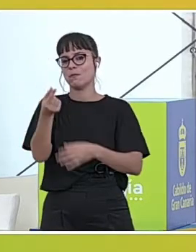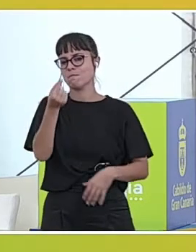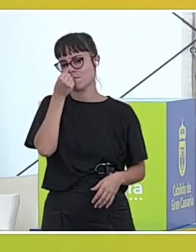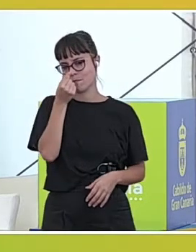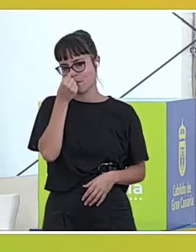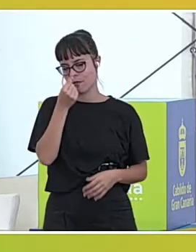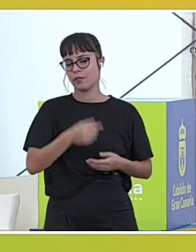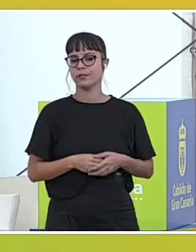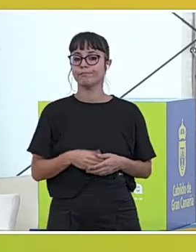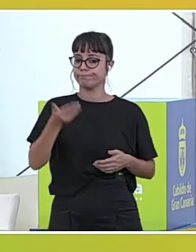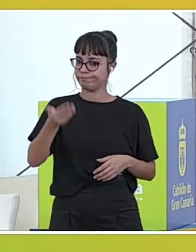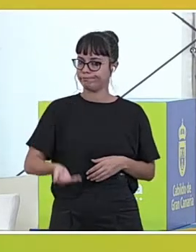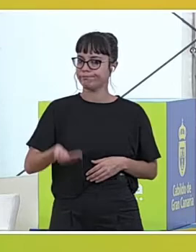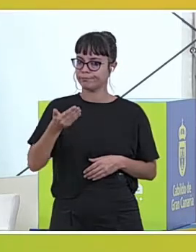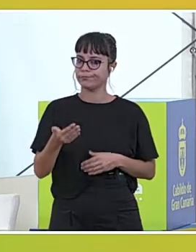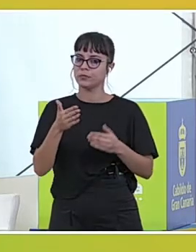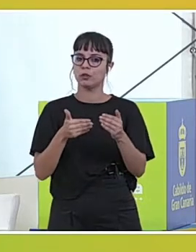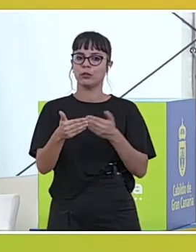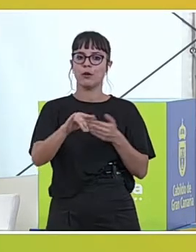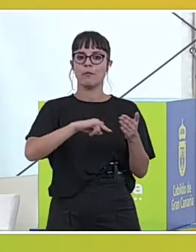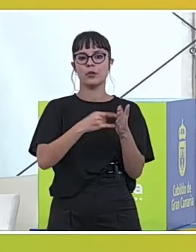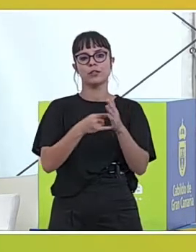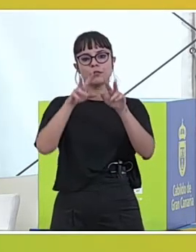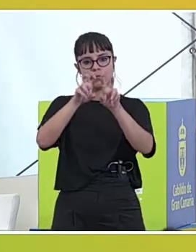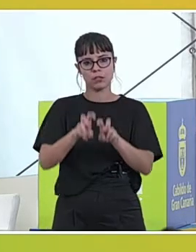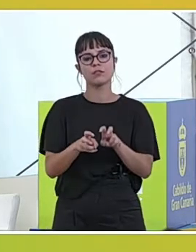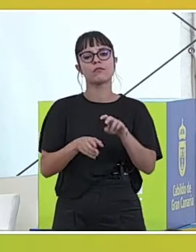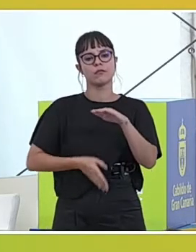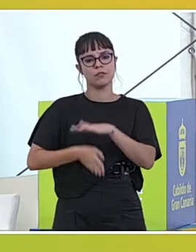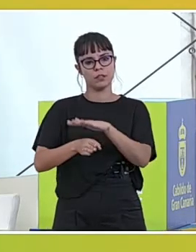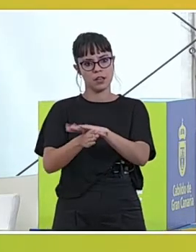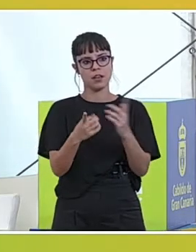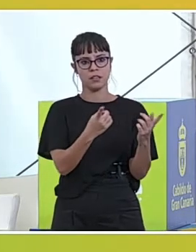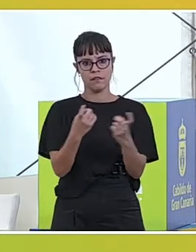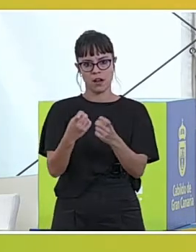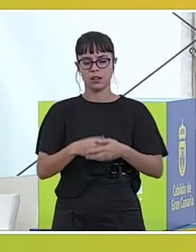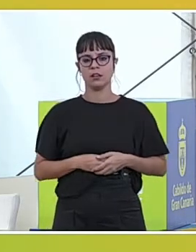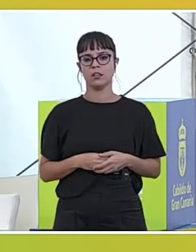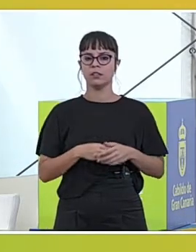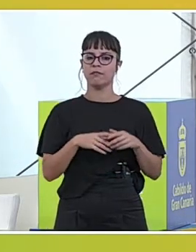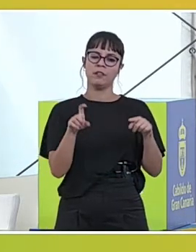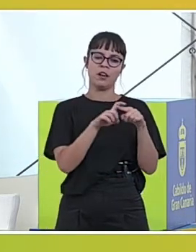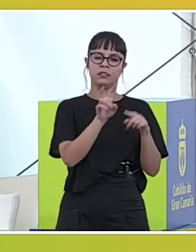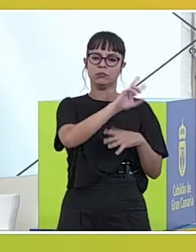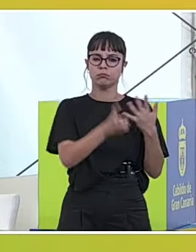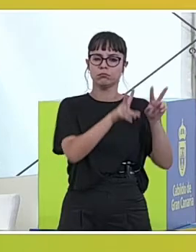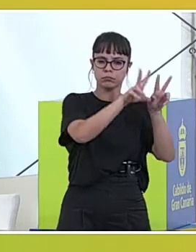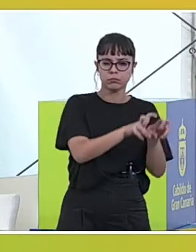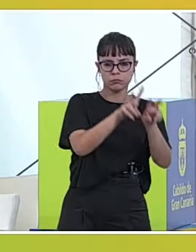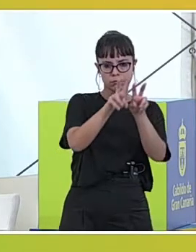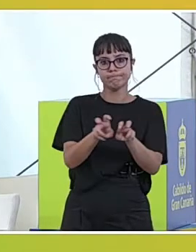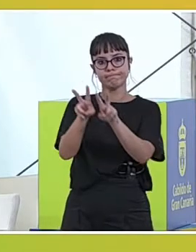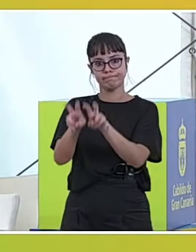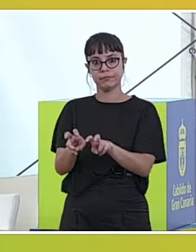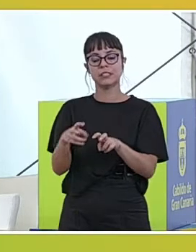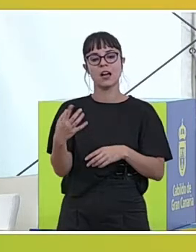importante, hay que seguir desarrollando proyectos de investigación, hay que seguir probando con diferentes características.